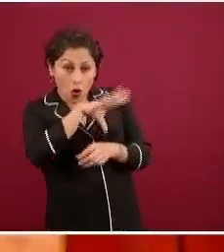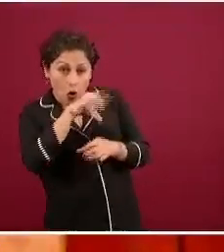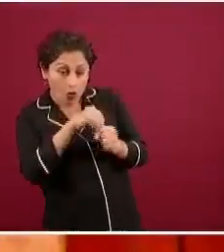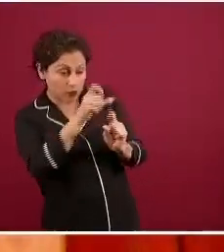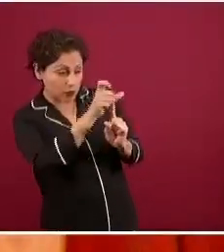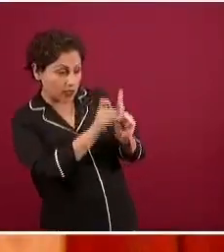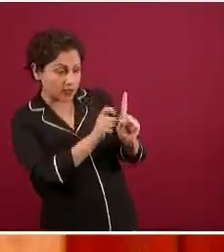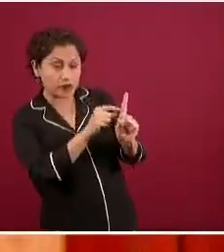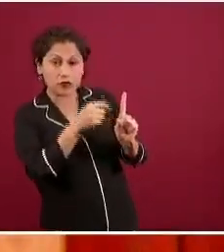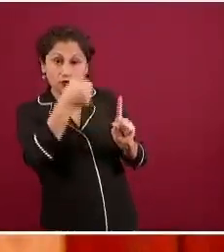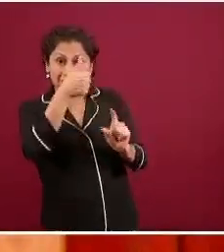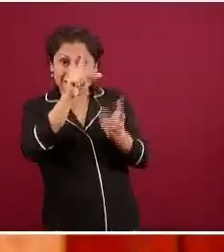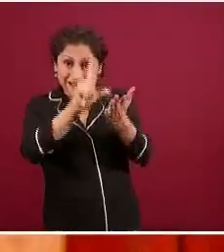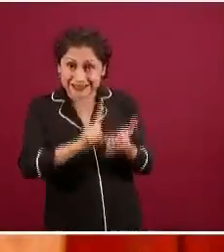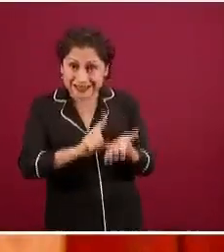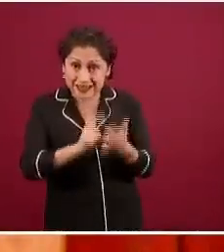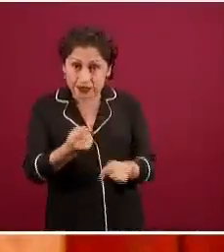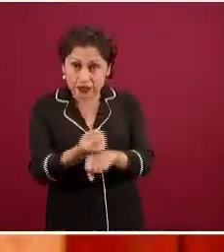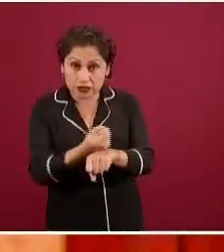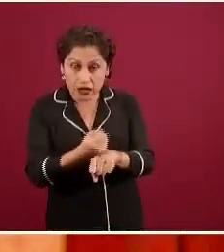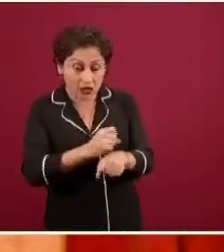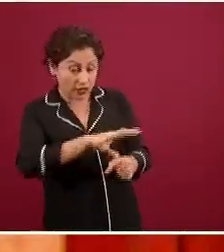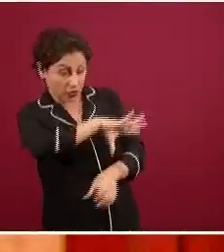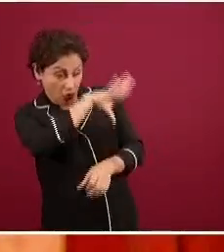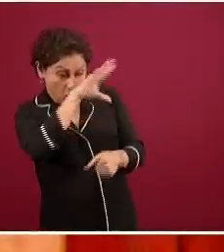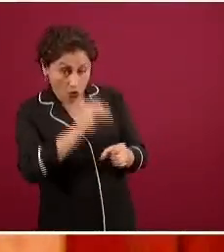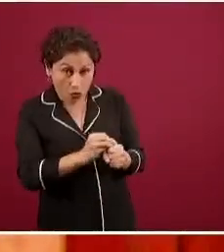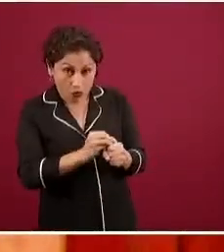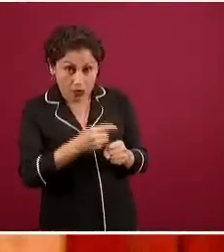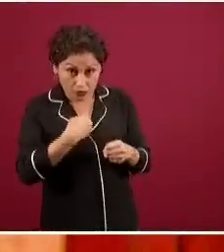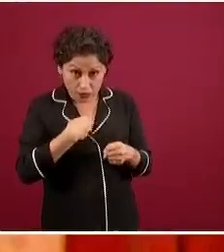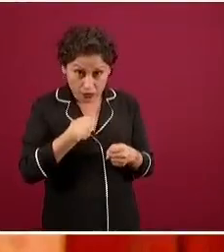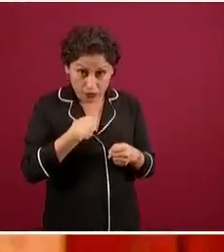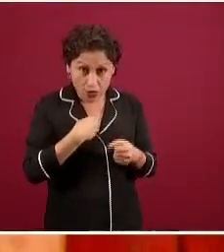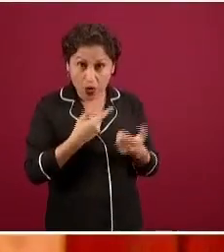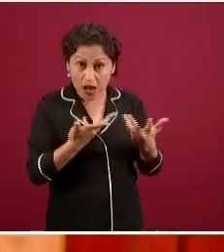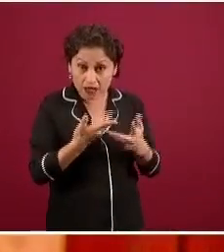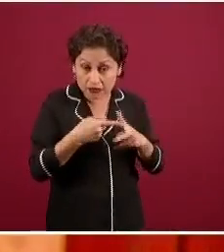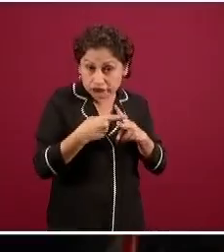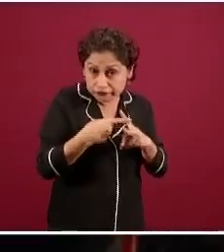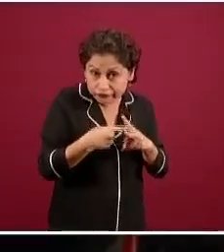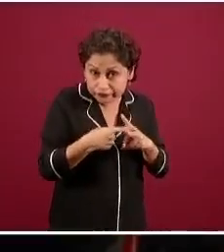promedio un sujeto de 70 kilos de peso.